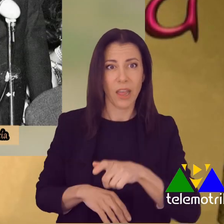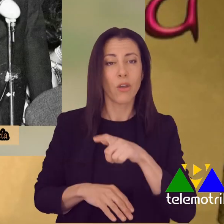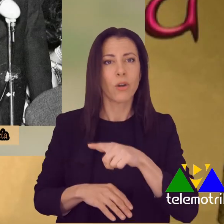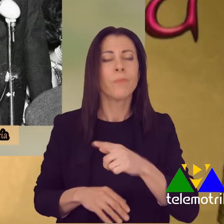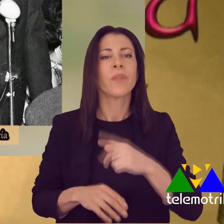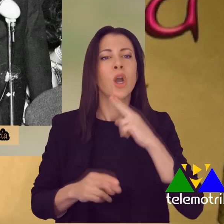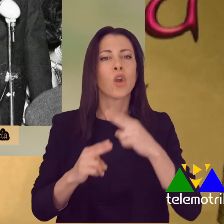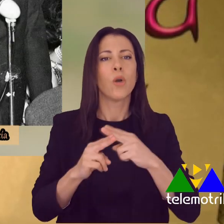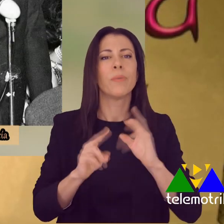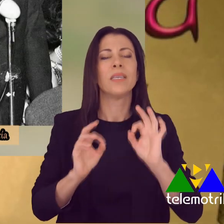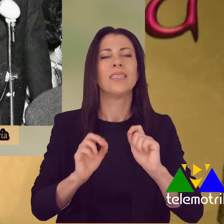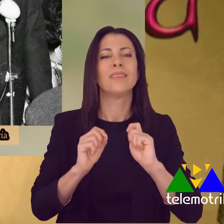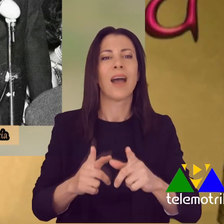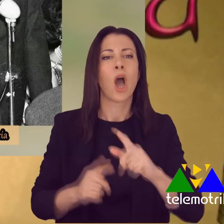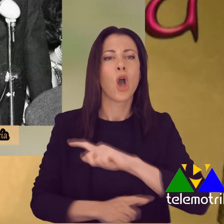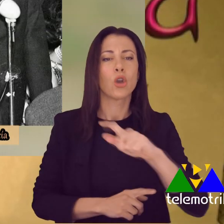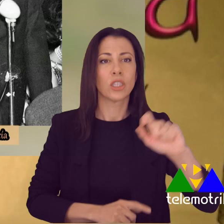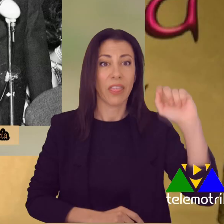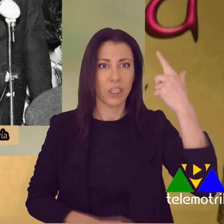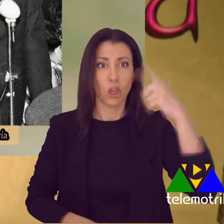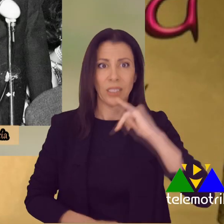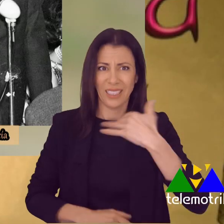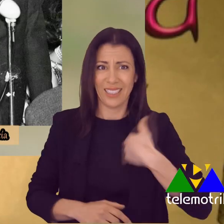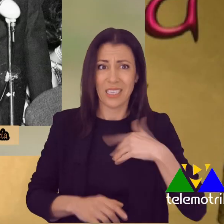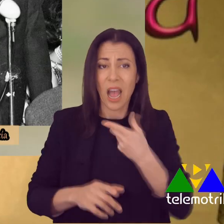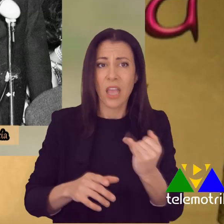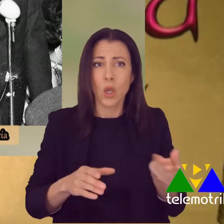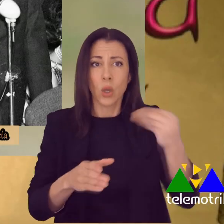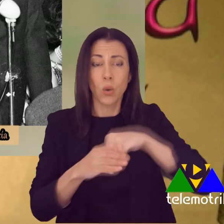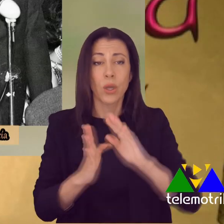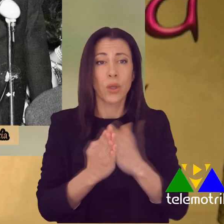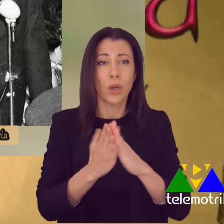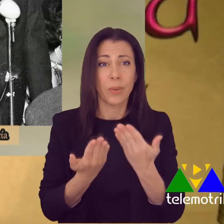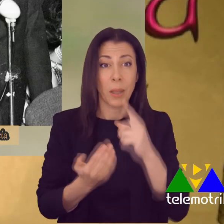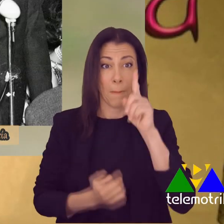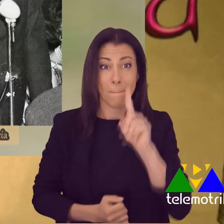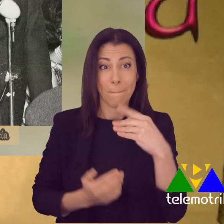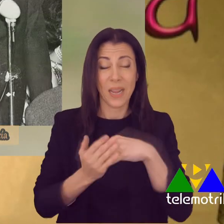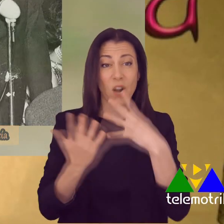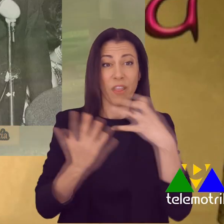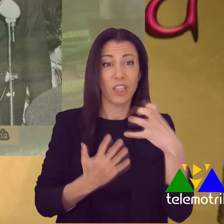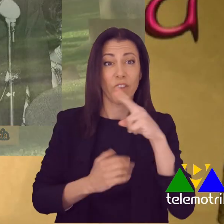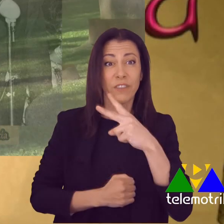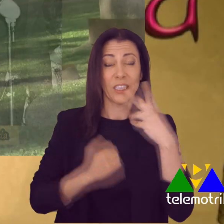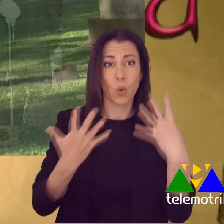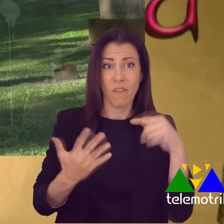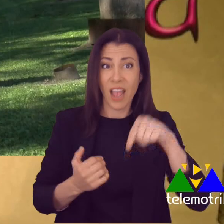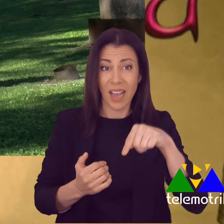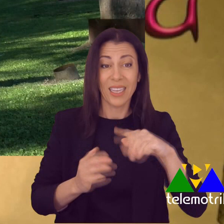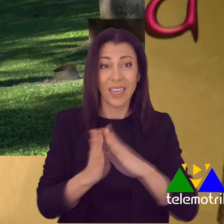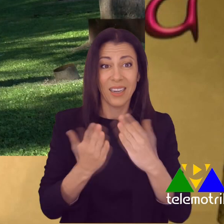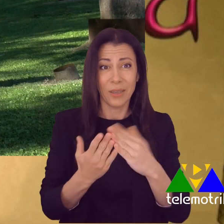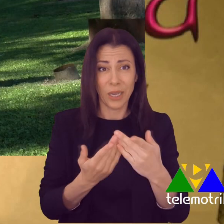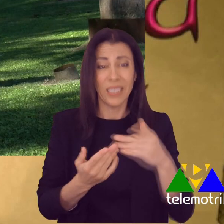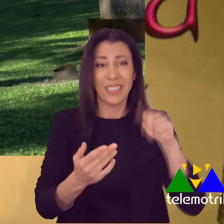Es decir, que ya incluía el desarrollo turístico de Motril en 1929 y vendía ya en ese libro, incluso algunos